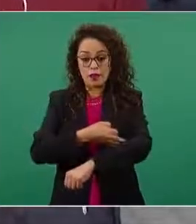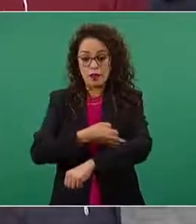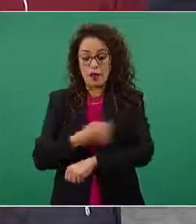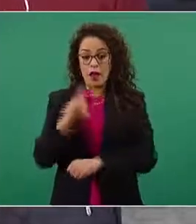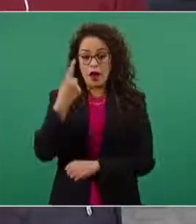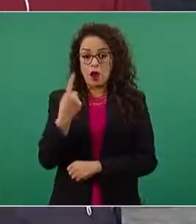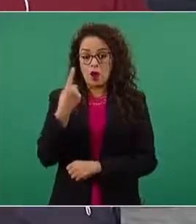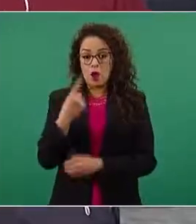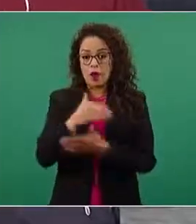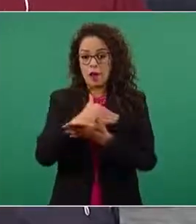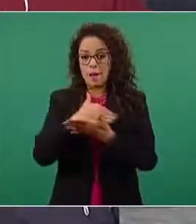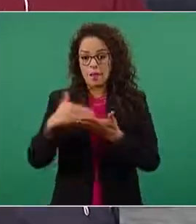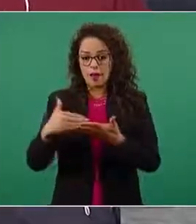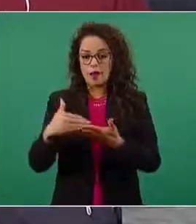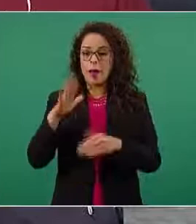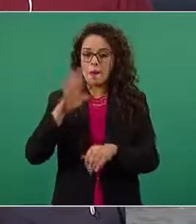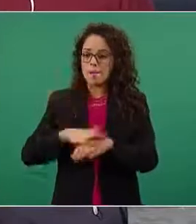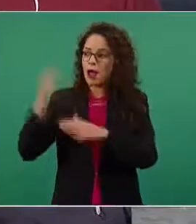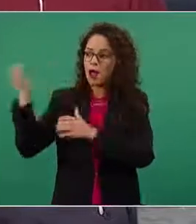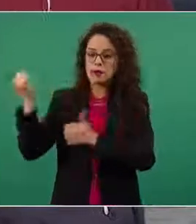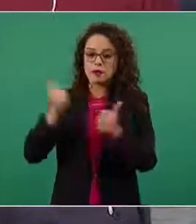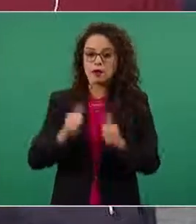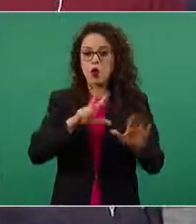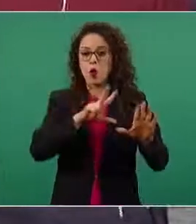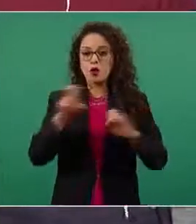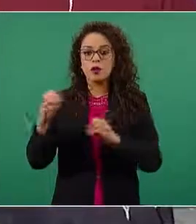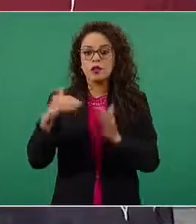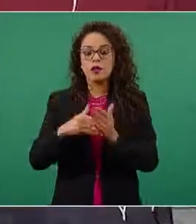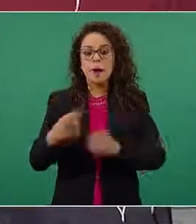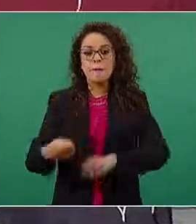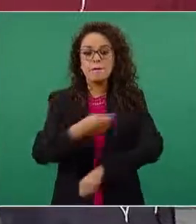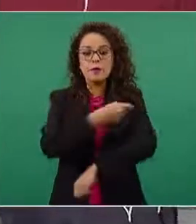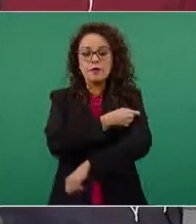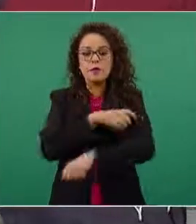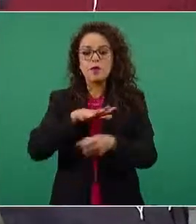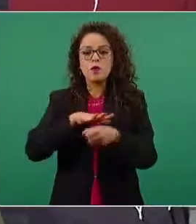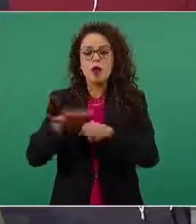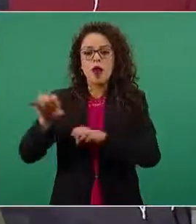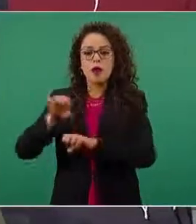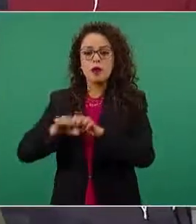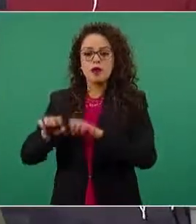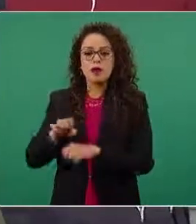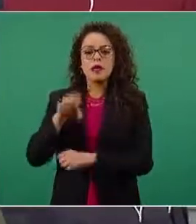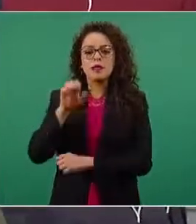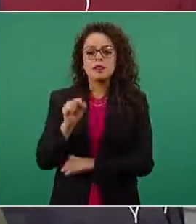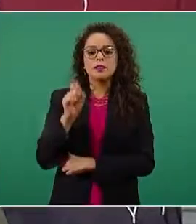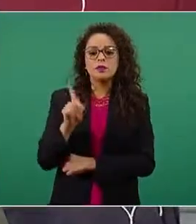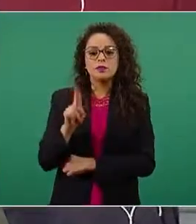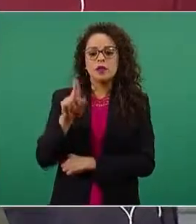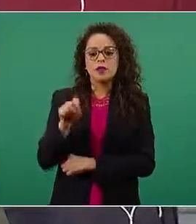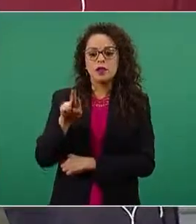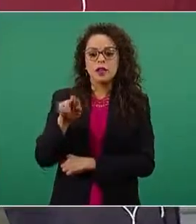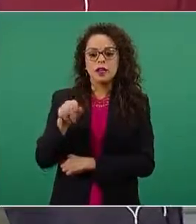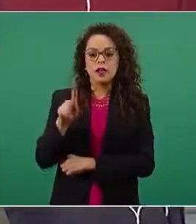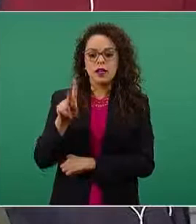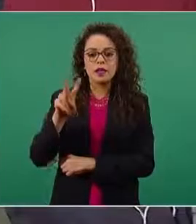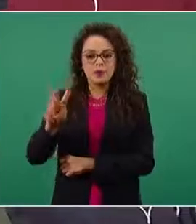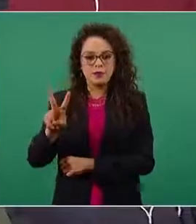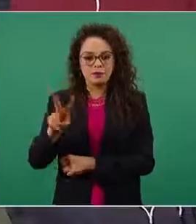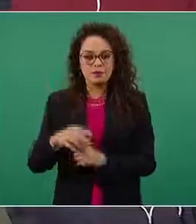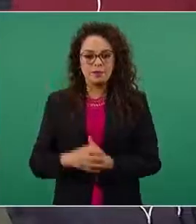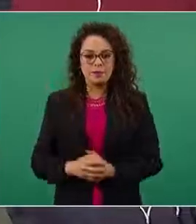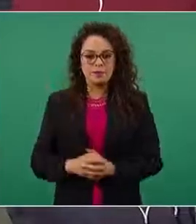llegando 800,000 vacunas de Sputnik 5. Son